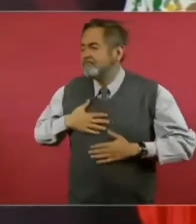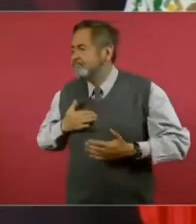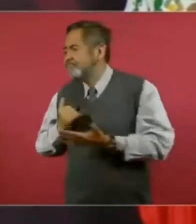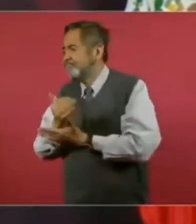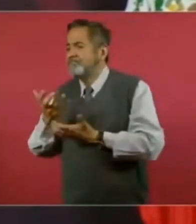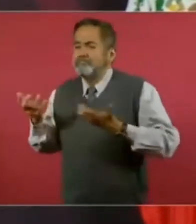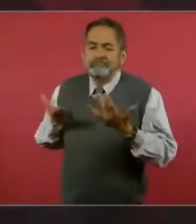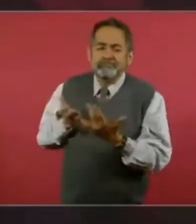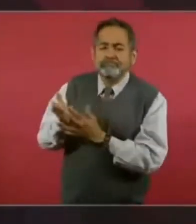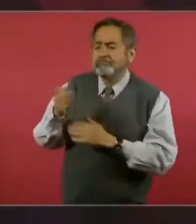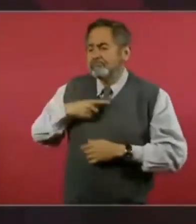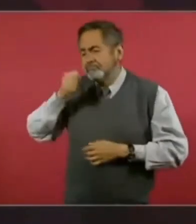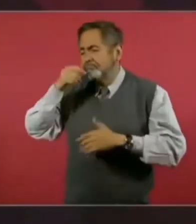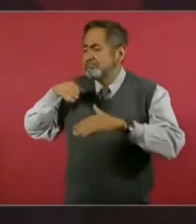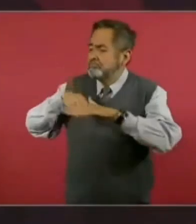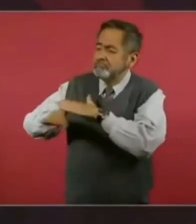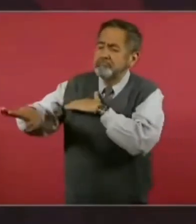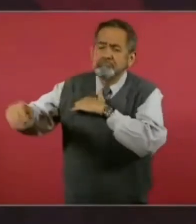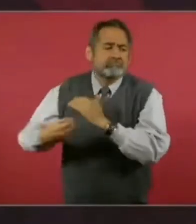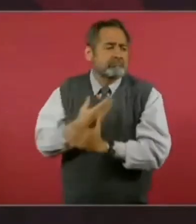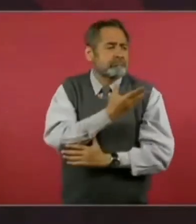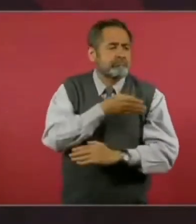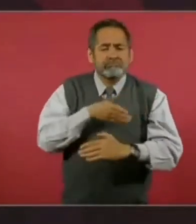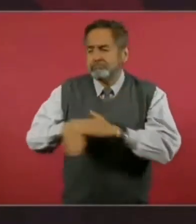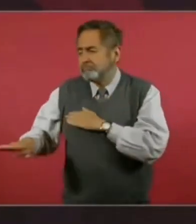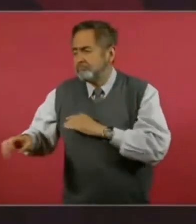a entrar y salir